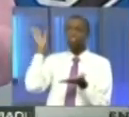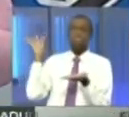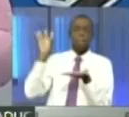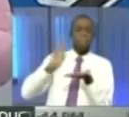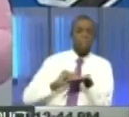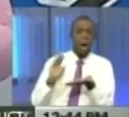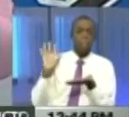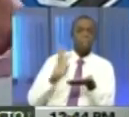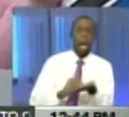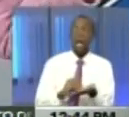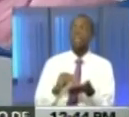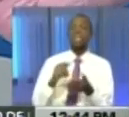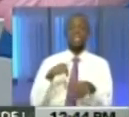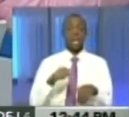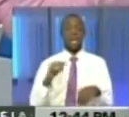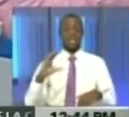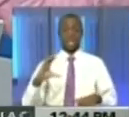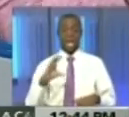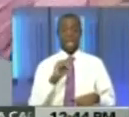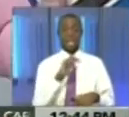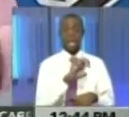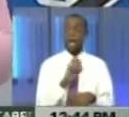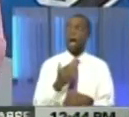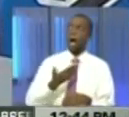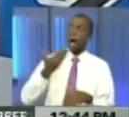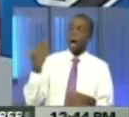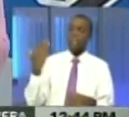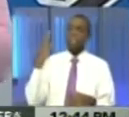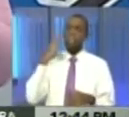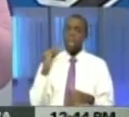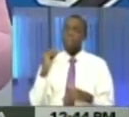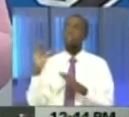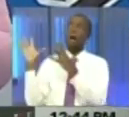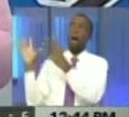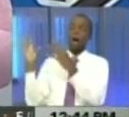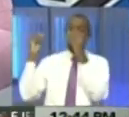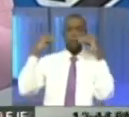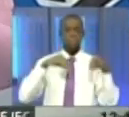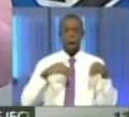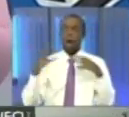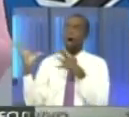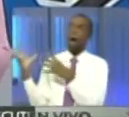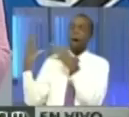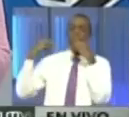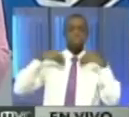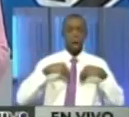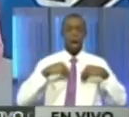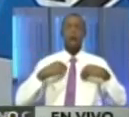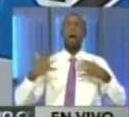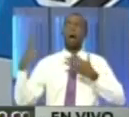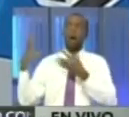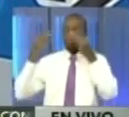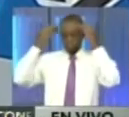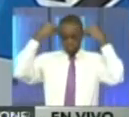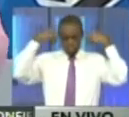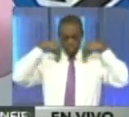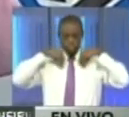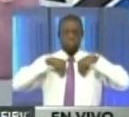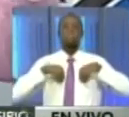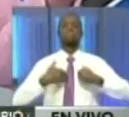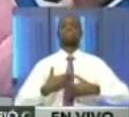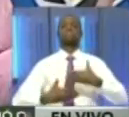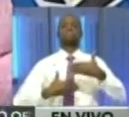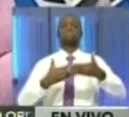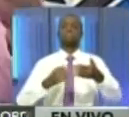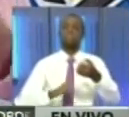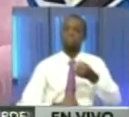venido rigiendo por esos experiencias que hemos vivido, por esa experiencia y esos aprendizajes que hemos obtenido,